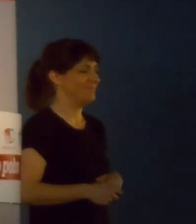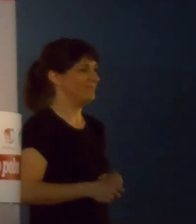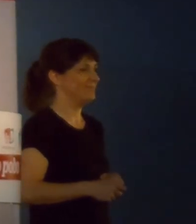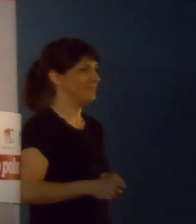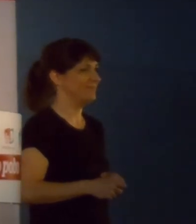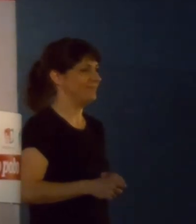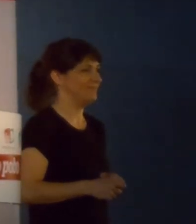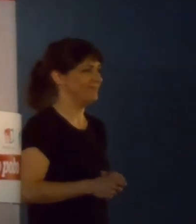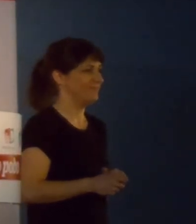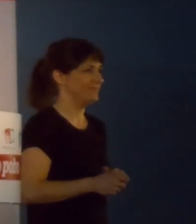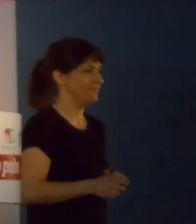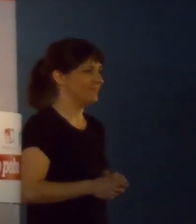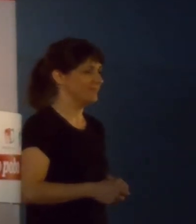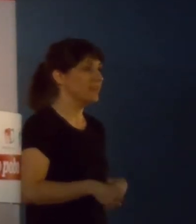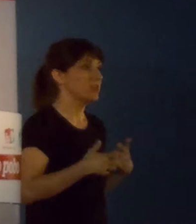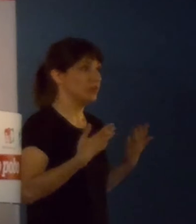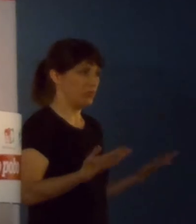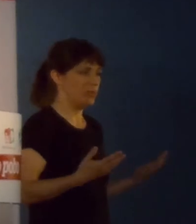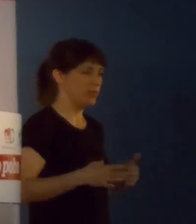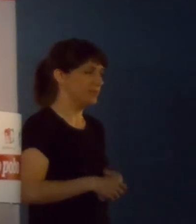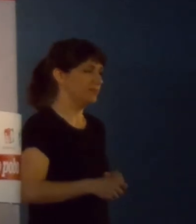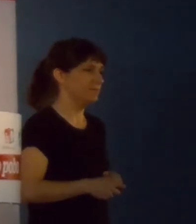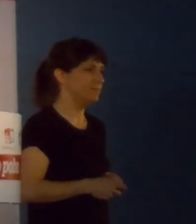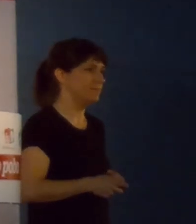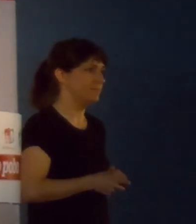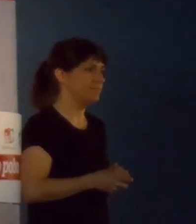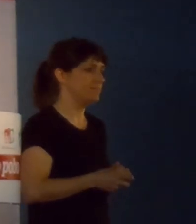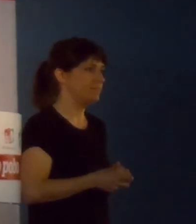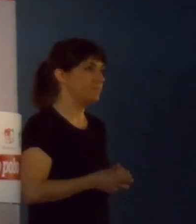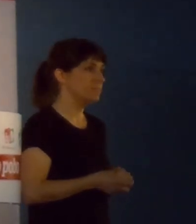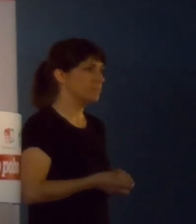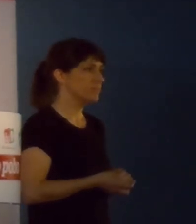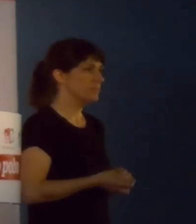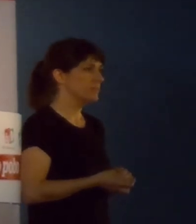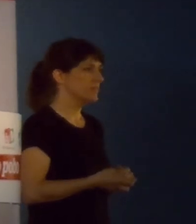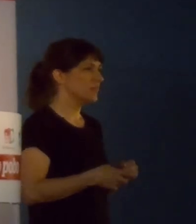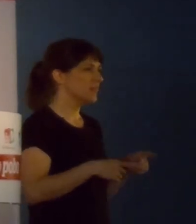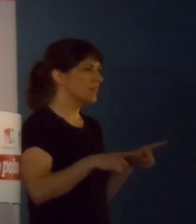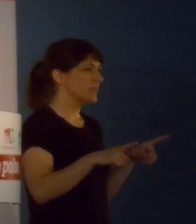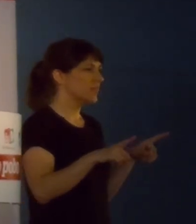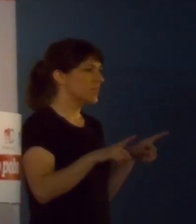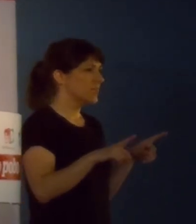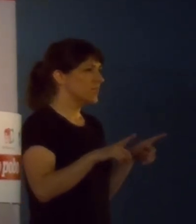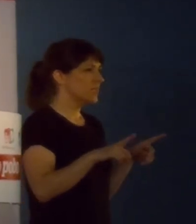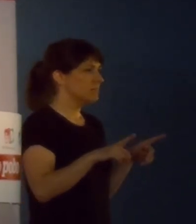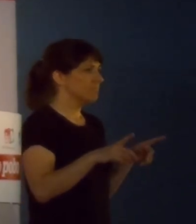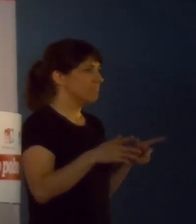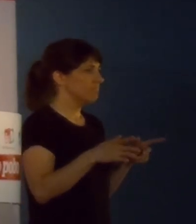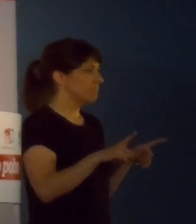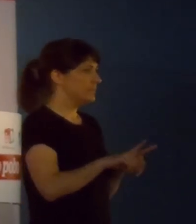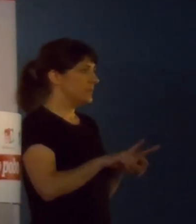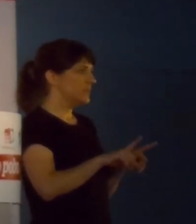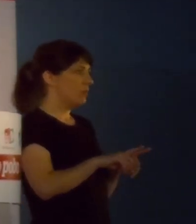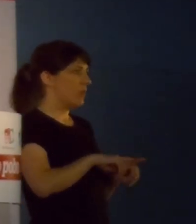E como se trata precisamente da xeneralización da violencia,